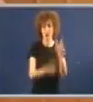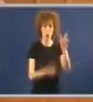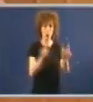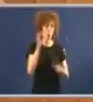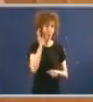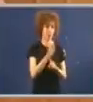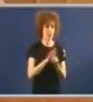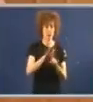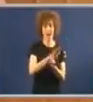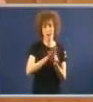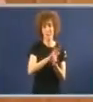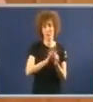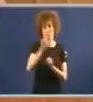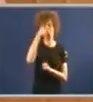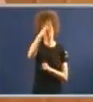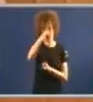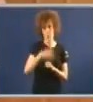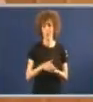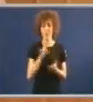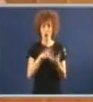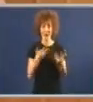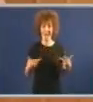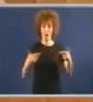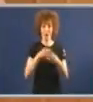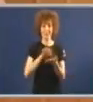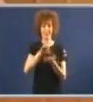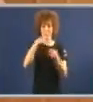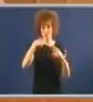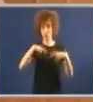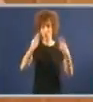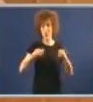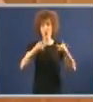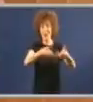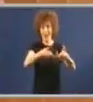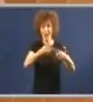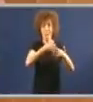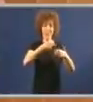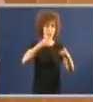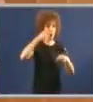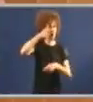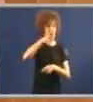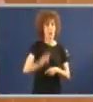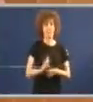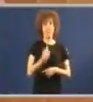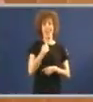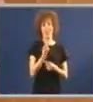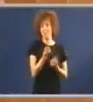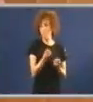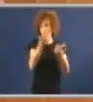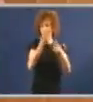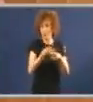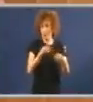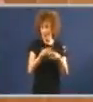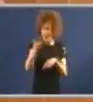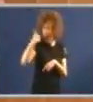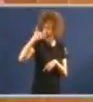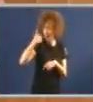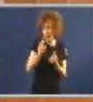vulnerabilidade das mulleres no entorno rural. Os recortes nos servicios públicos fan que o rural perda os escasos medios cos